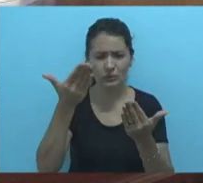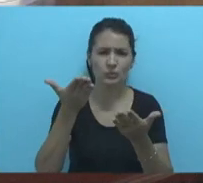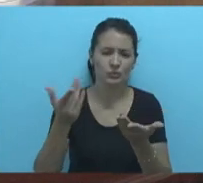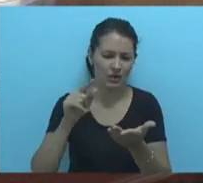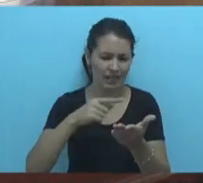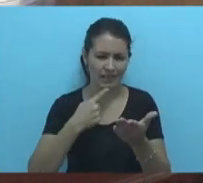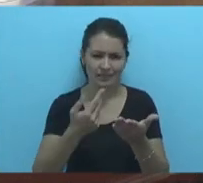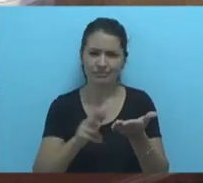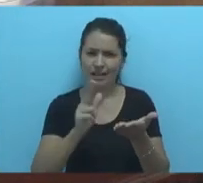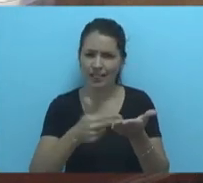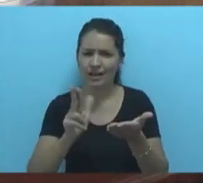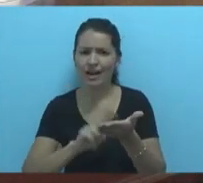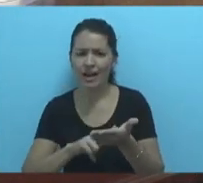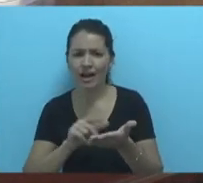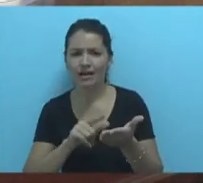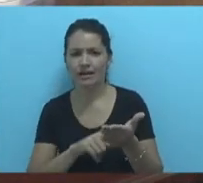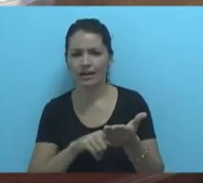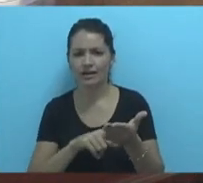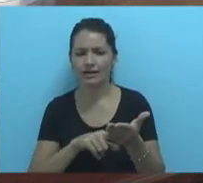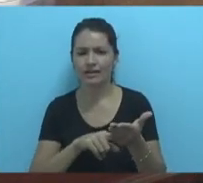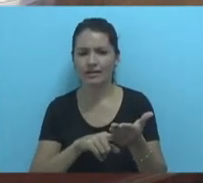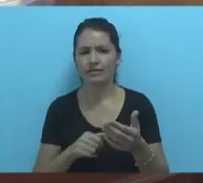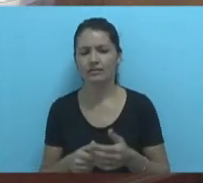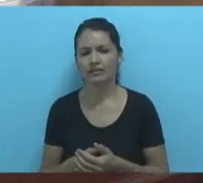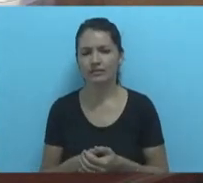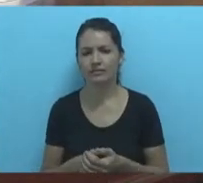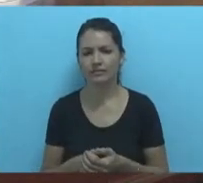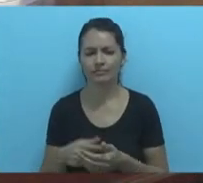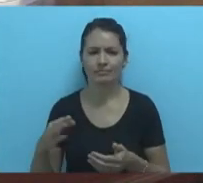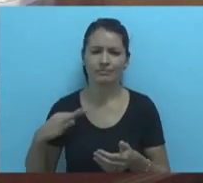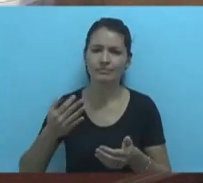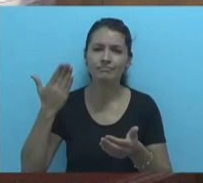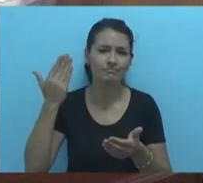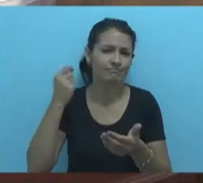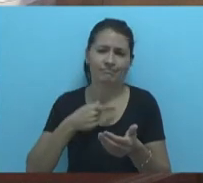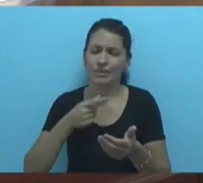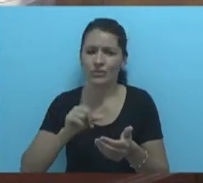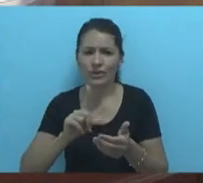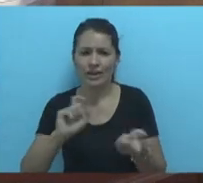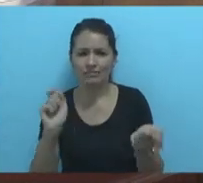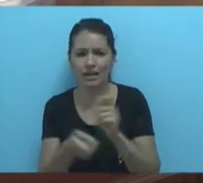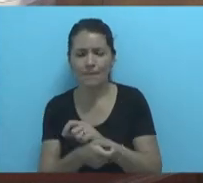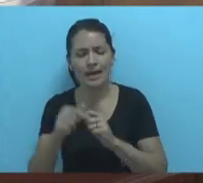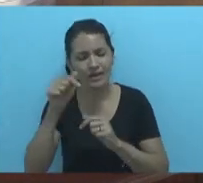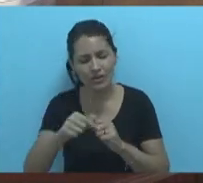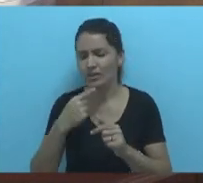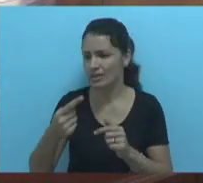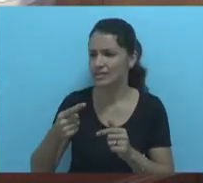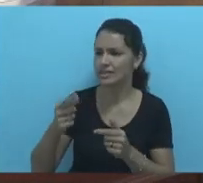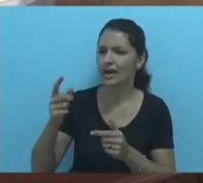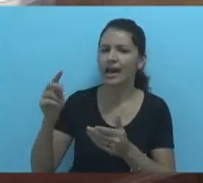oportunidades sectores que expresan la vieja política tradicional se han opuesto a reformar y que hoy está permitiendo este